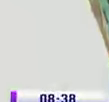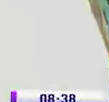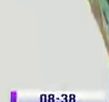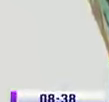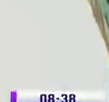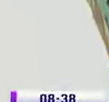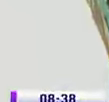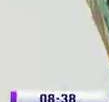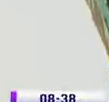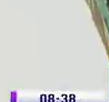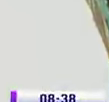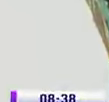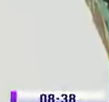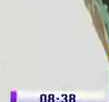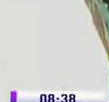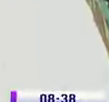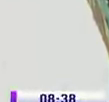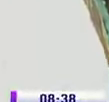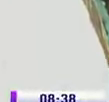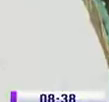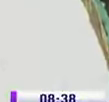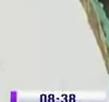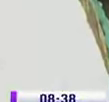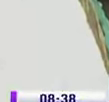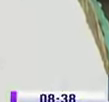utilicé el baño público